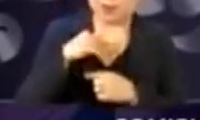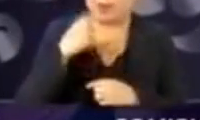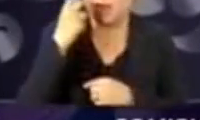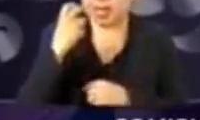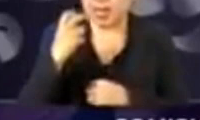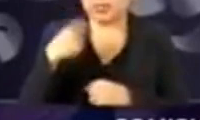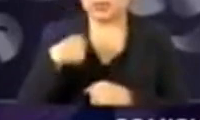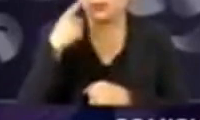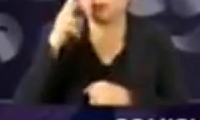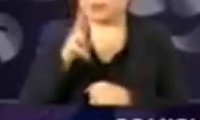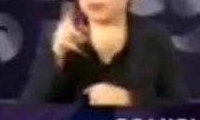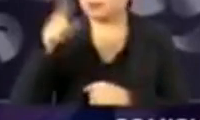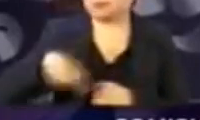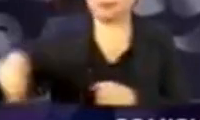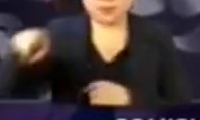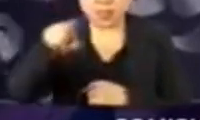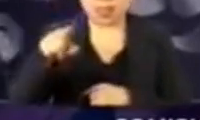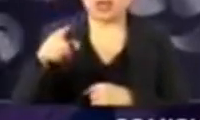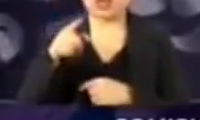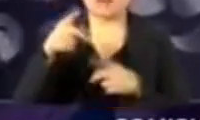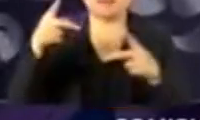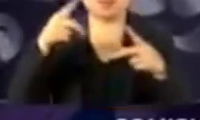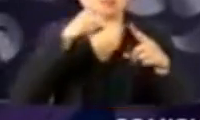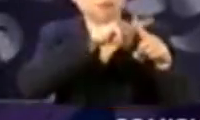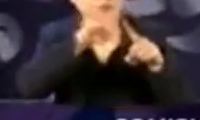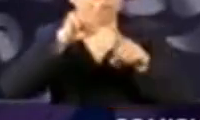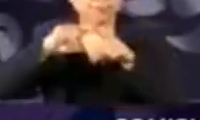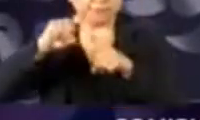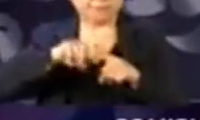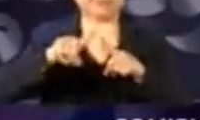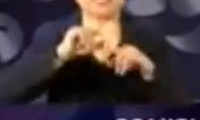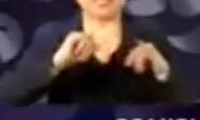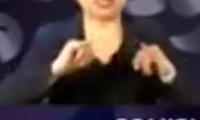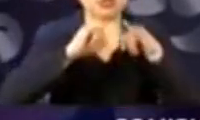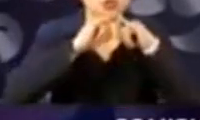más por todas las invitaciones que ha tenido